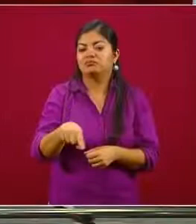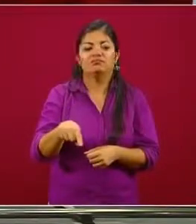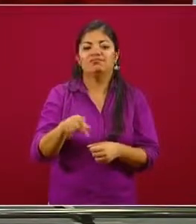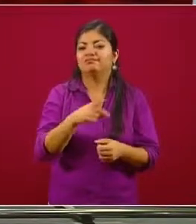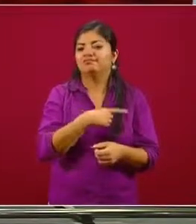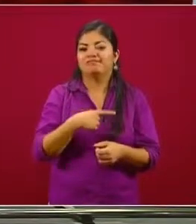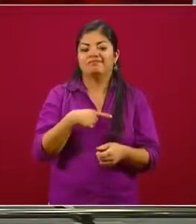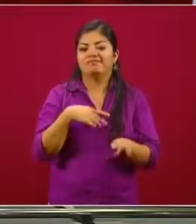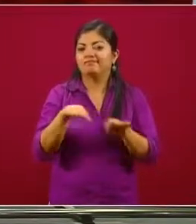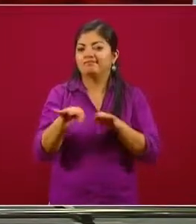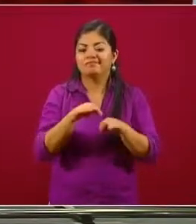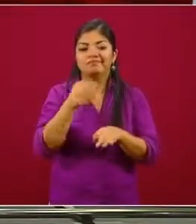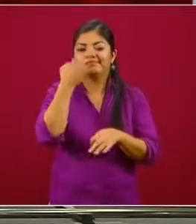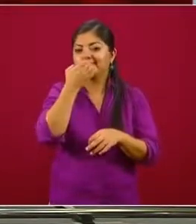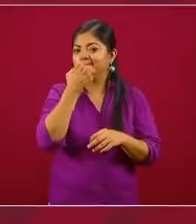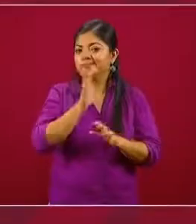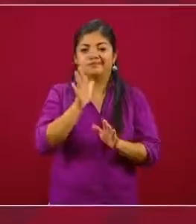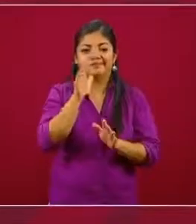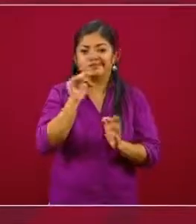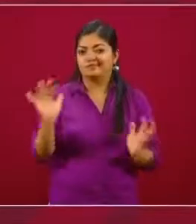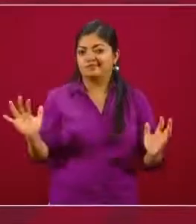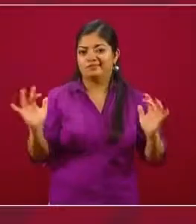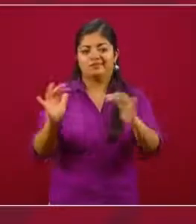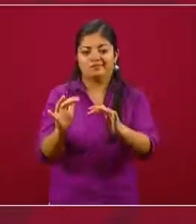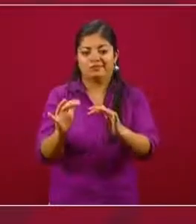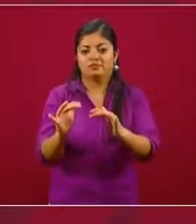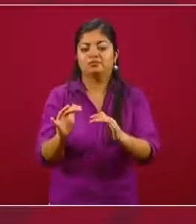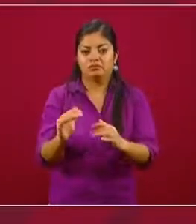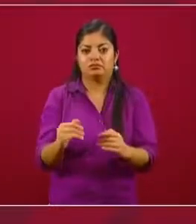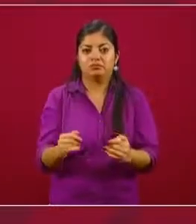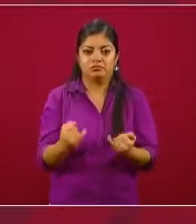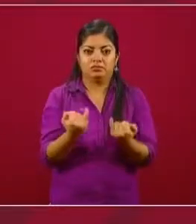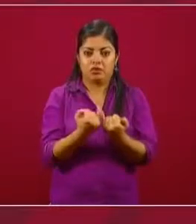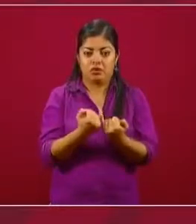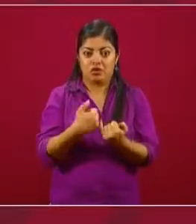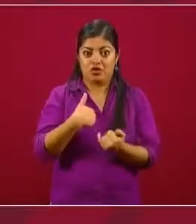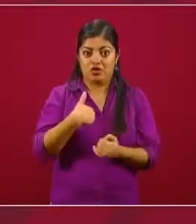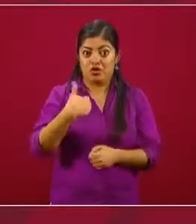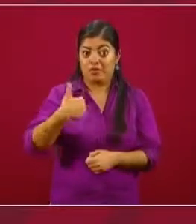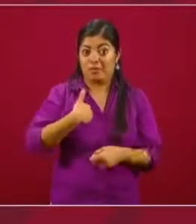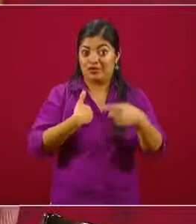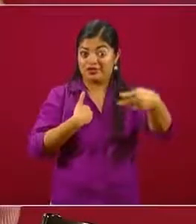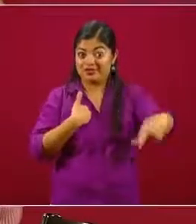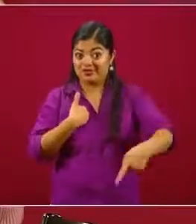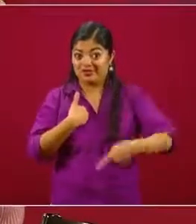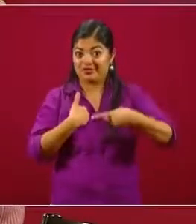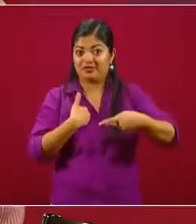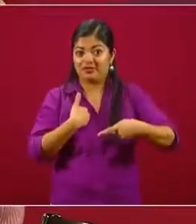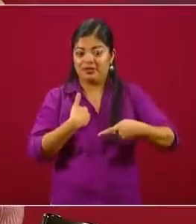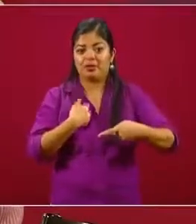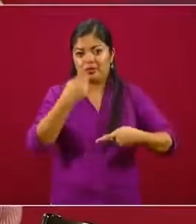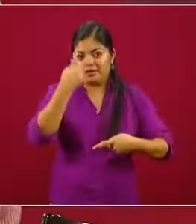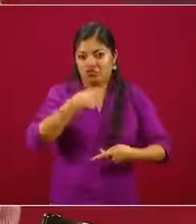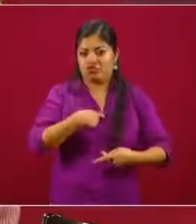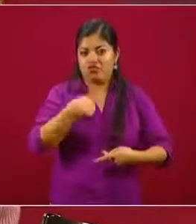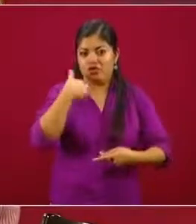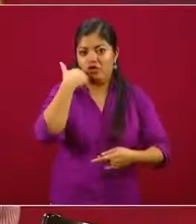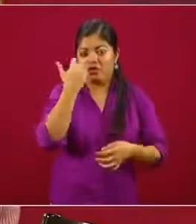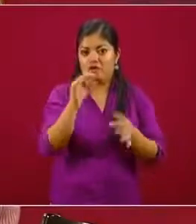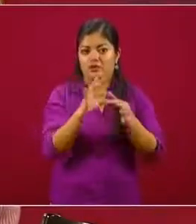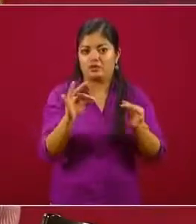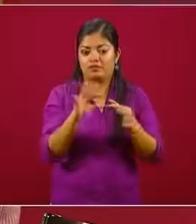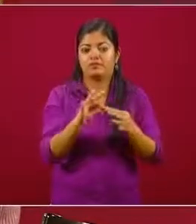sociales, laborales y escolares. Y precisamente es el caso, y por eso aproveché la oportunidad de su pregunta para comentarlo.